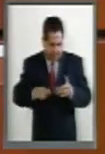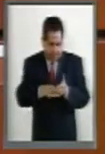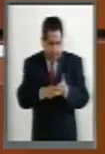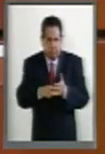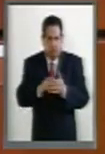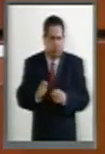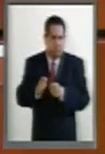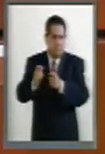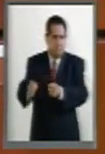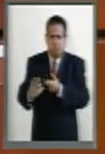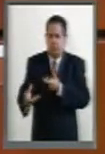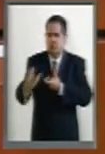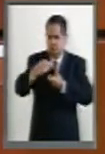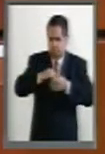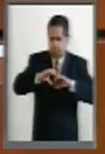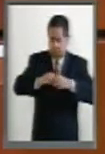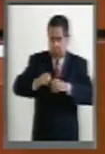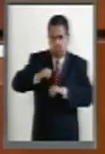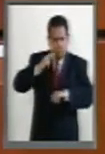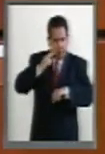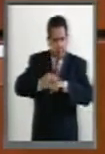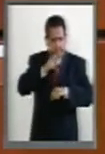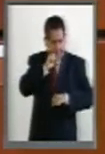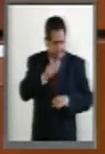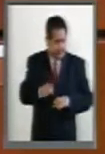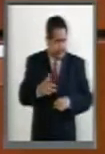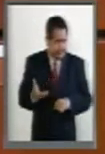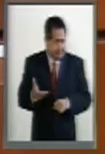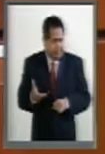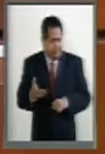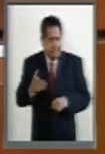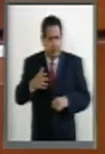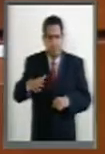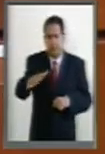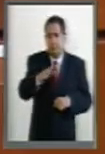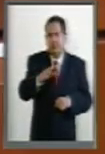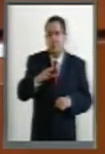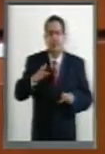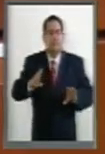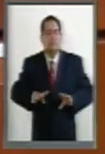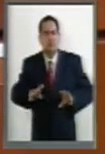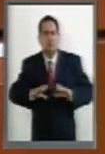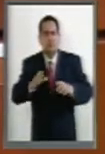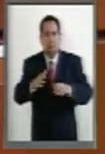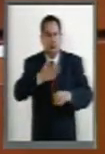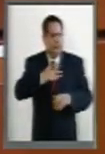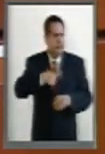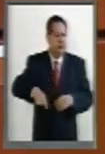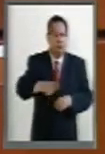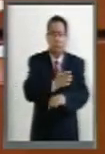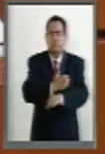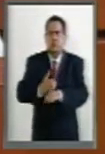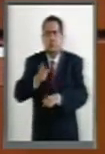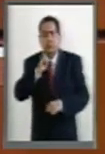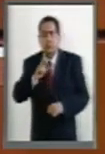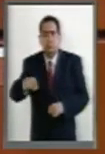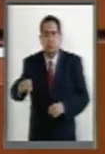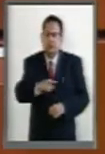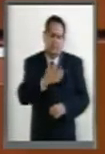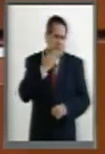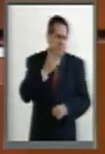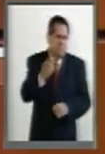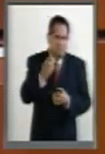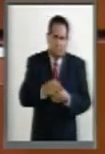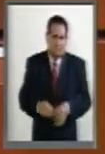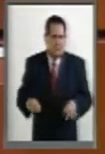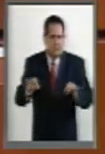de integrar los comisariados o las comunidades de bienes comunales para nuestras compañeras mujeres, será muy